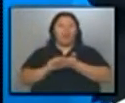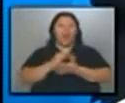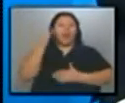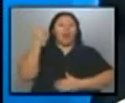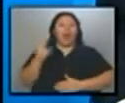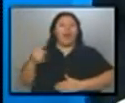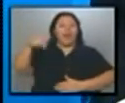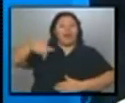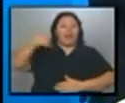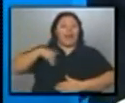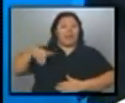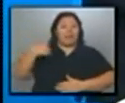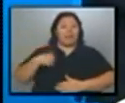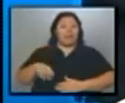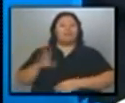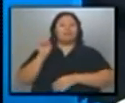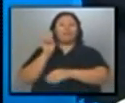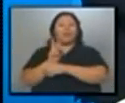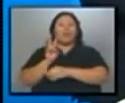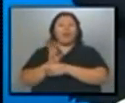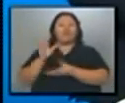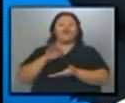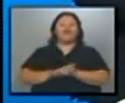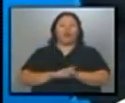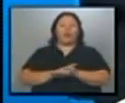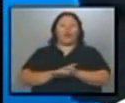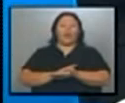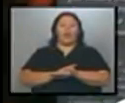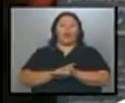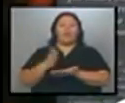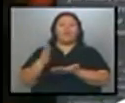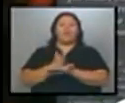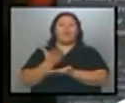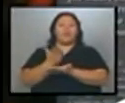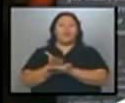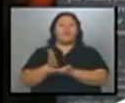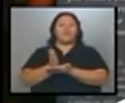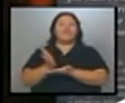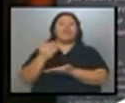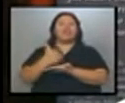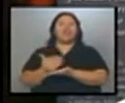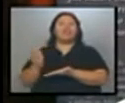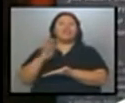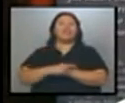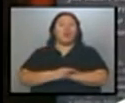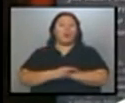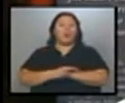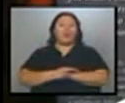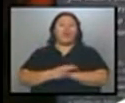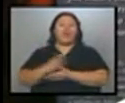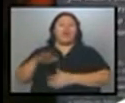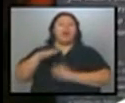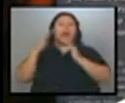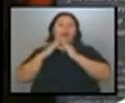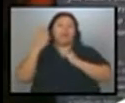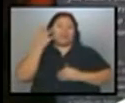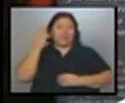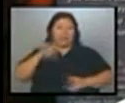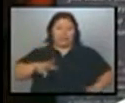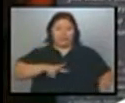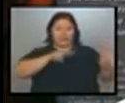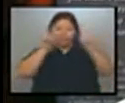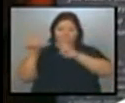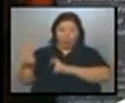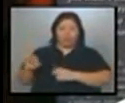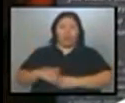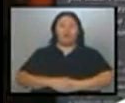bienes con Wanda Nara. Desde que Malaika nació, no como ni duermo, pero soy la mamá más feliz del mundo.